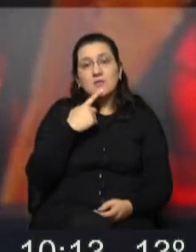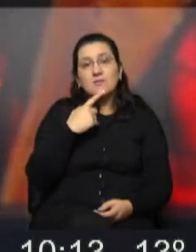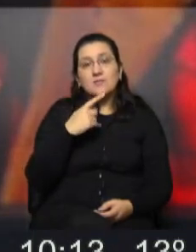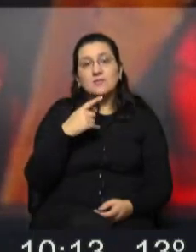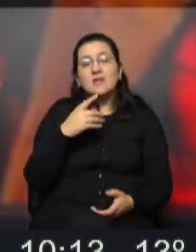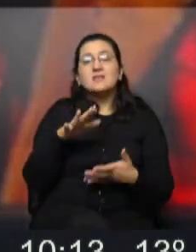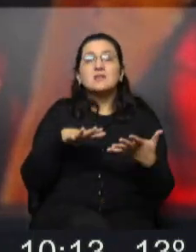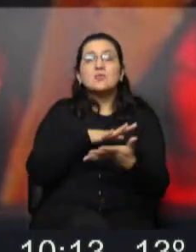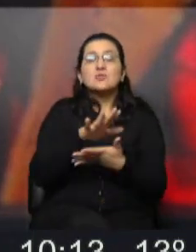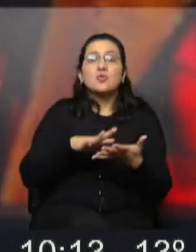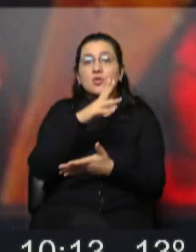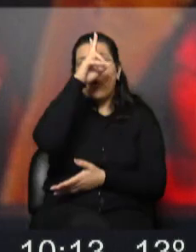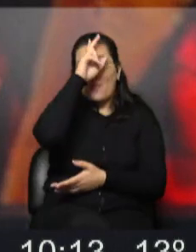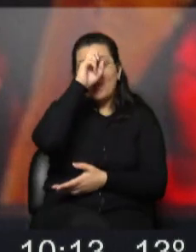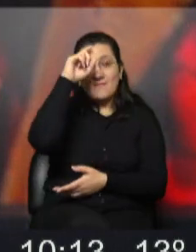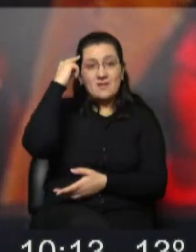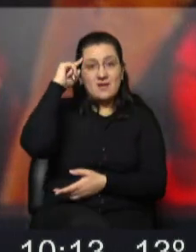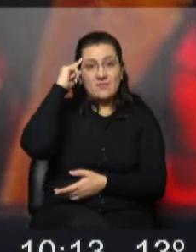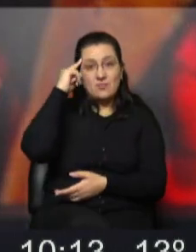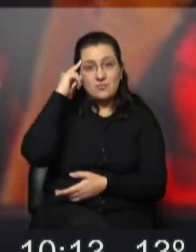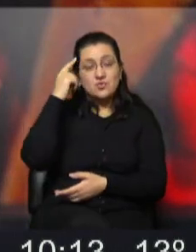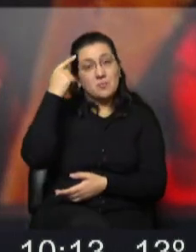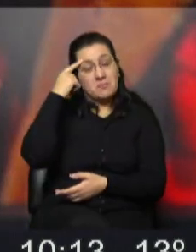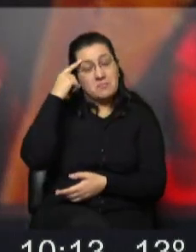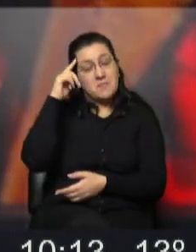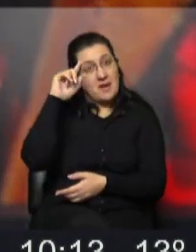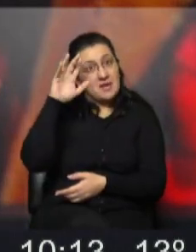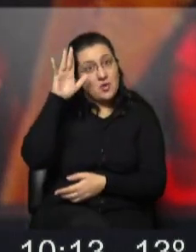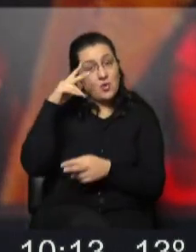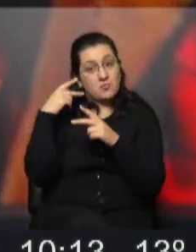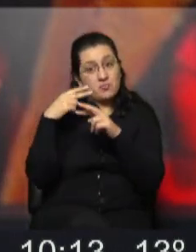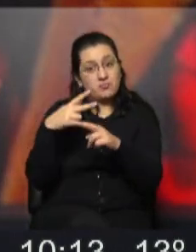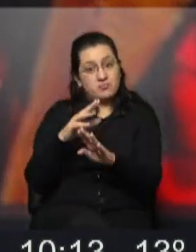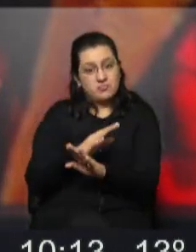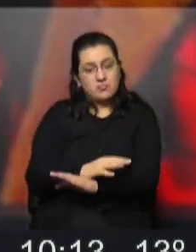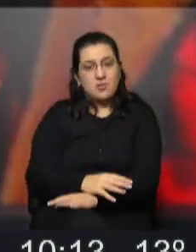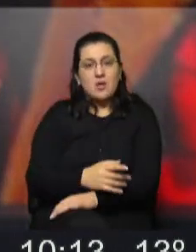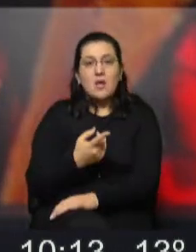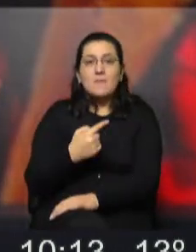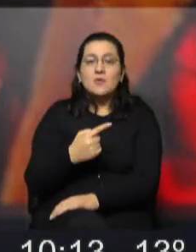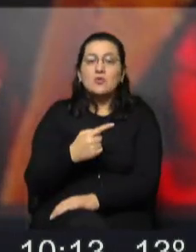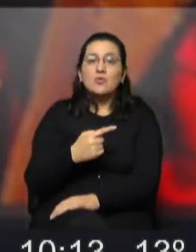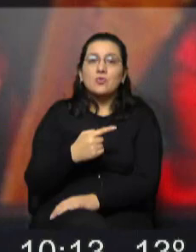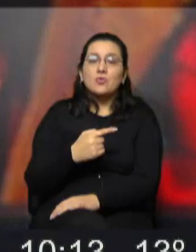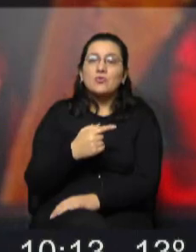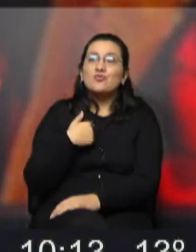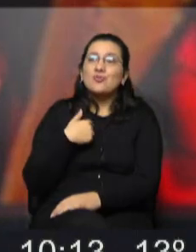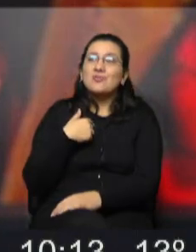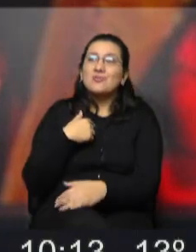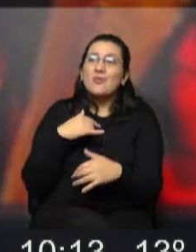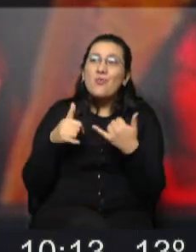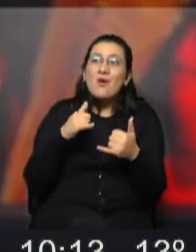de lo que pasaba en el Villar de Boca, que supongo yo que no debe haber cambiado mucho, ¿no? Pero todo el otro juego del niño frente a